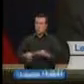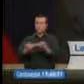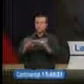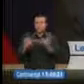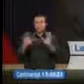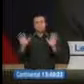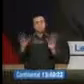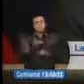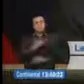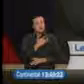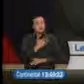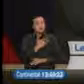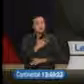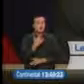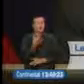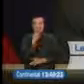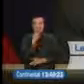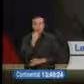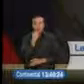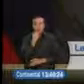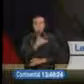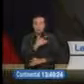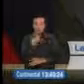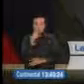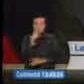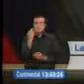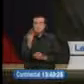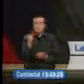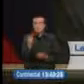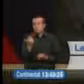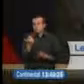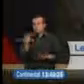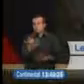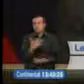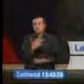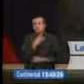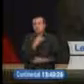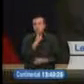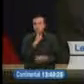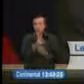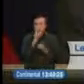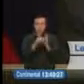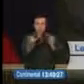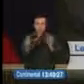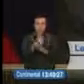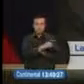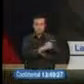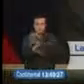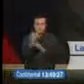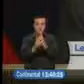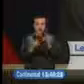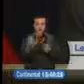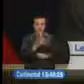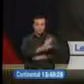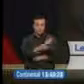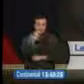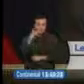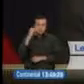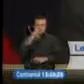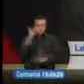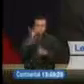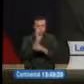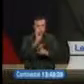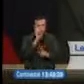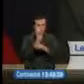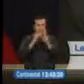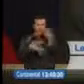que es como me siento yo a gusto. Así me siento a gusto. Me siento a gusto con que la gente tenga la posibilidad de criticar. En más de una